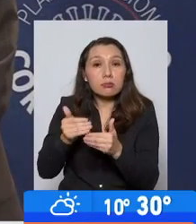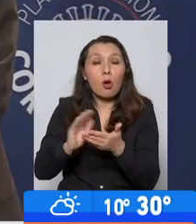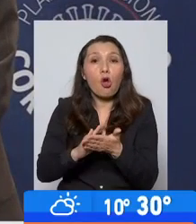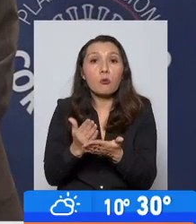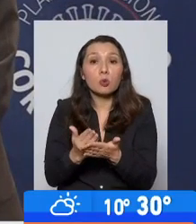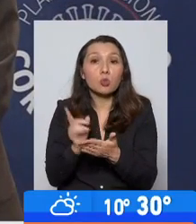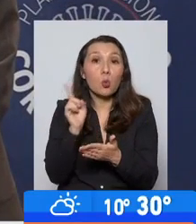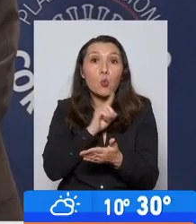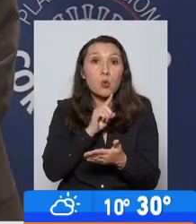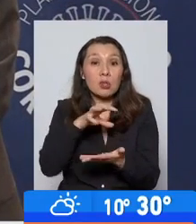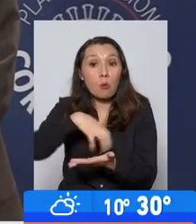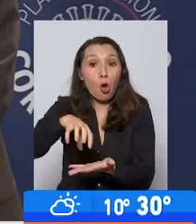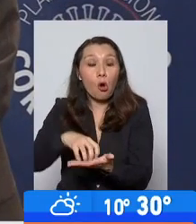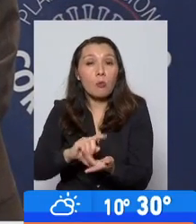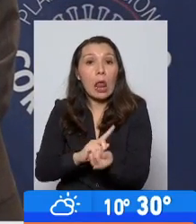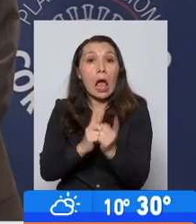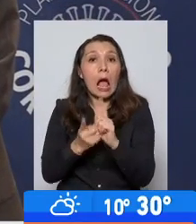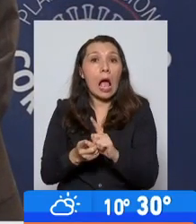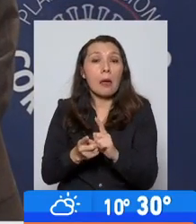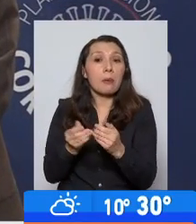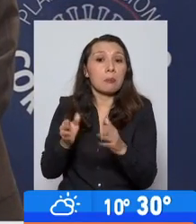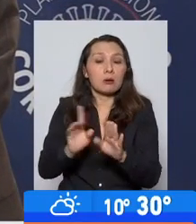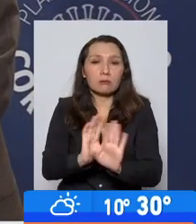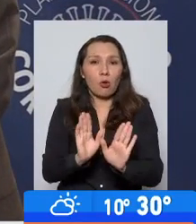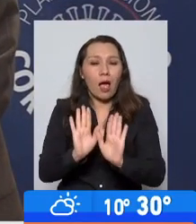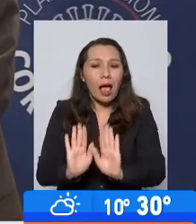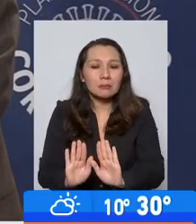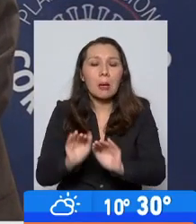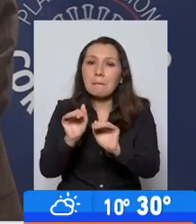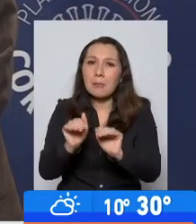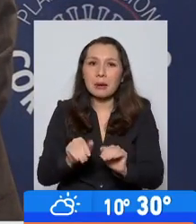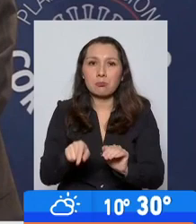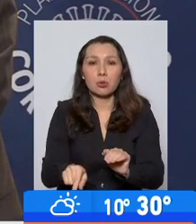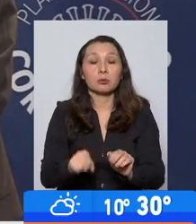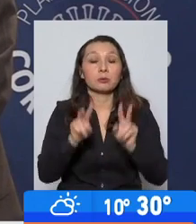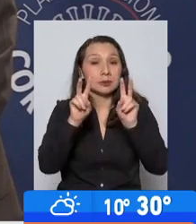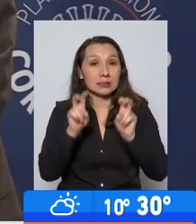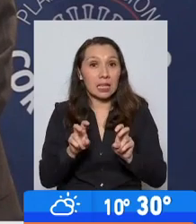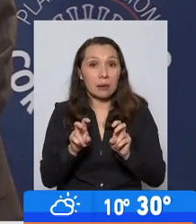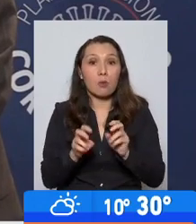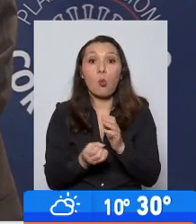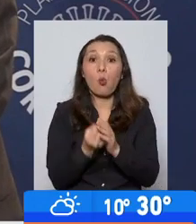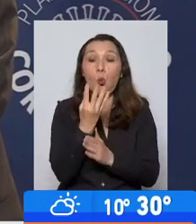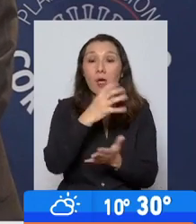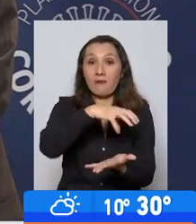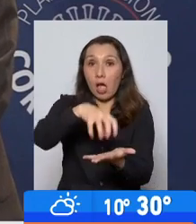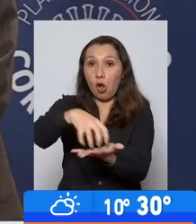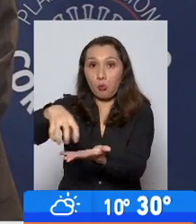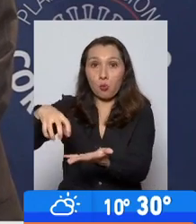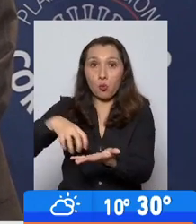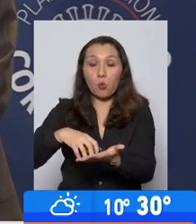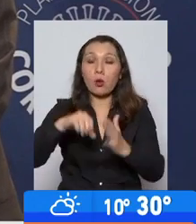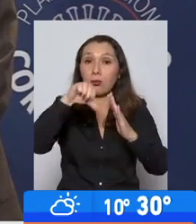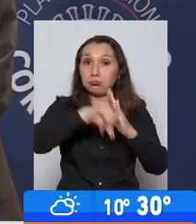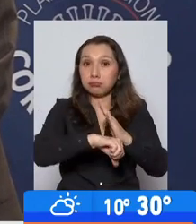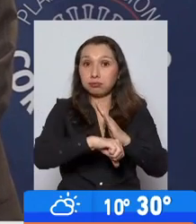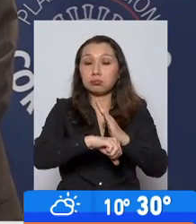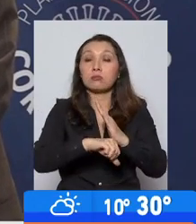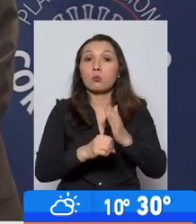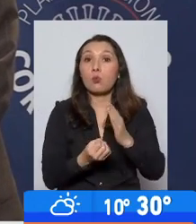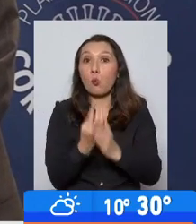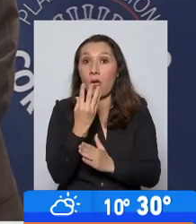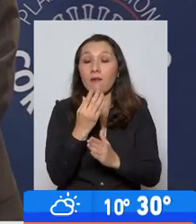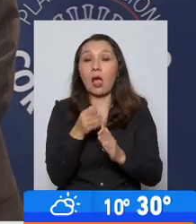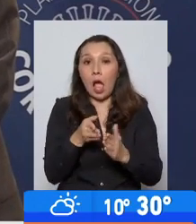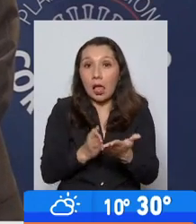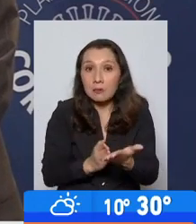los últimos, a cambiarlos en este momento. En relación a nuevas comunas que entran